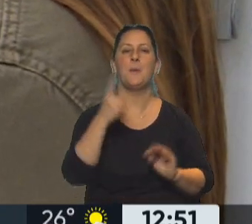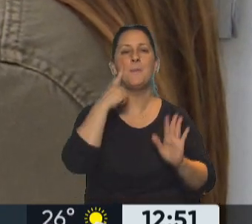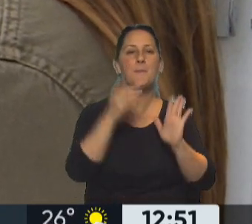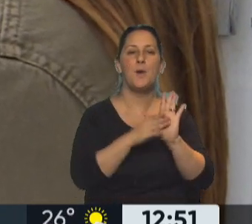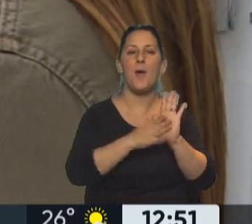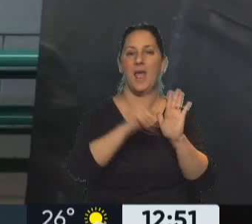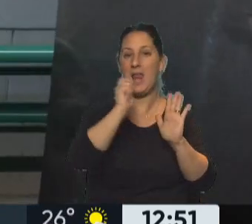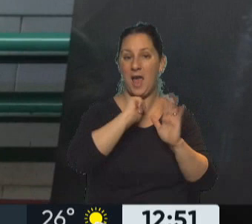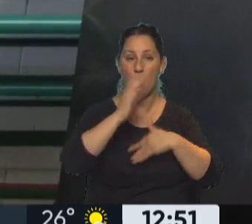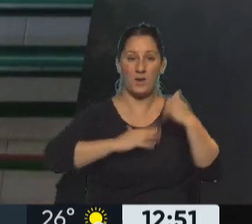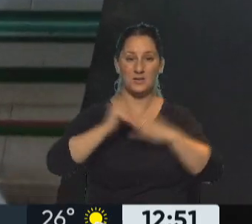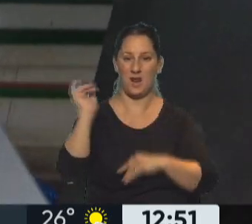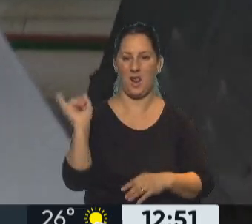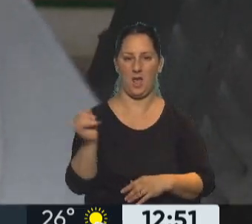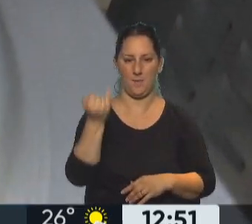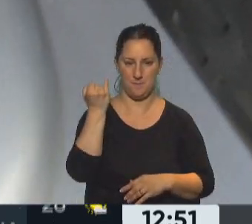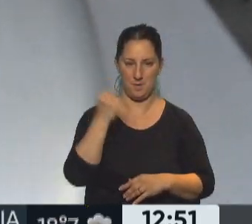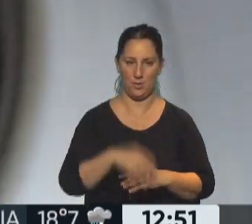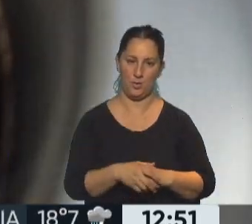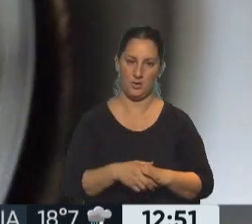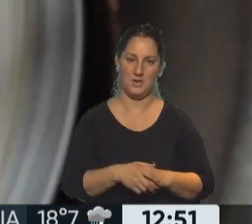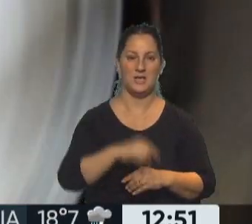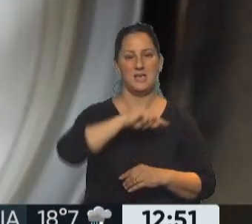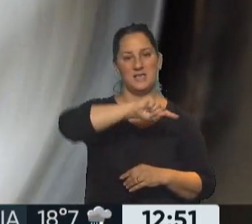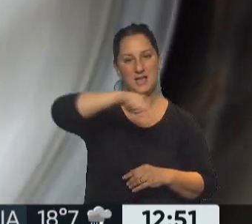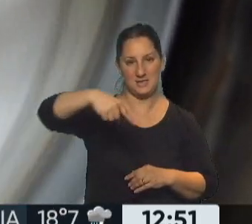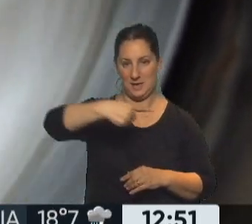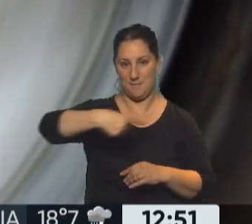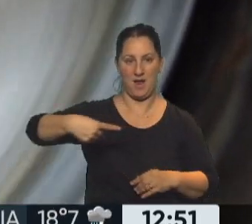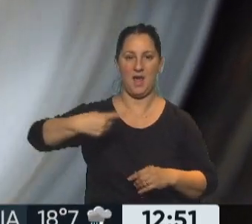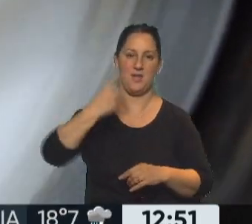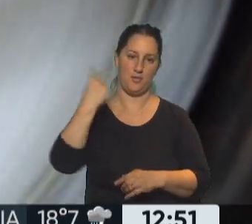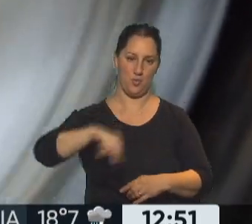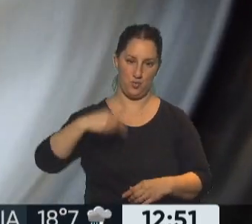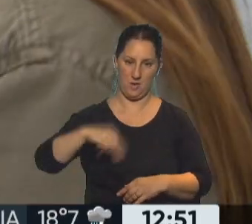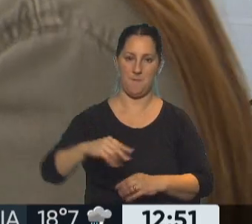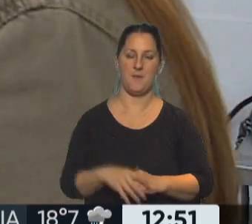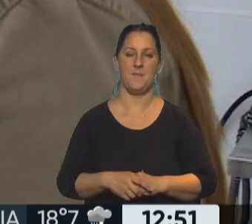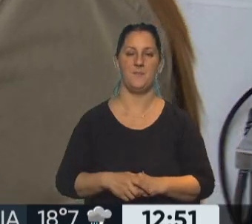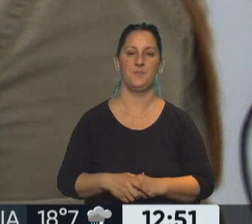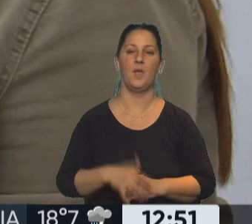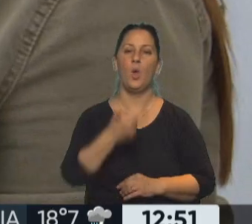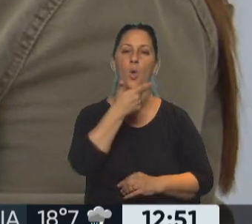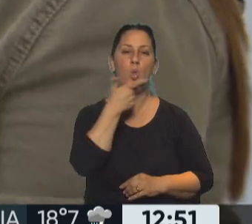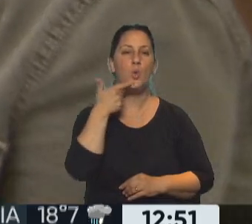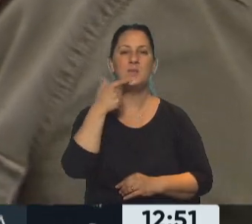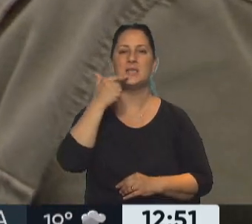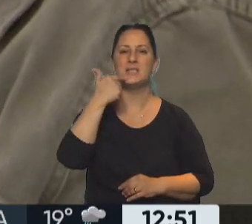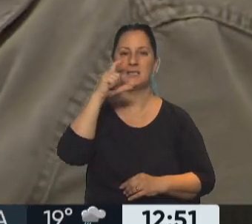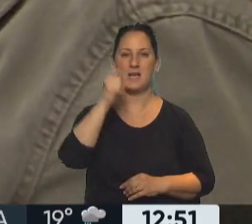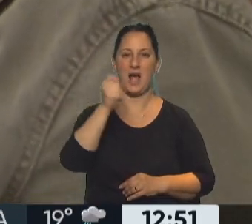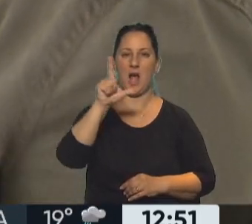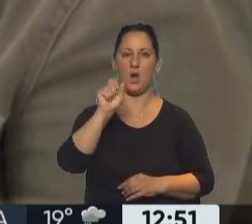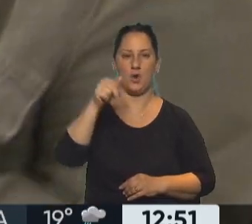artesanal, por supuesto, que va a pasar durante esta semana de noviembre. Vamos a hablar de el dulce escaloneta, ya